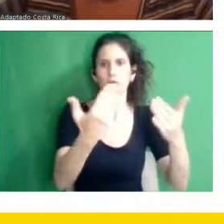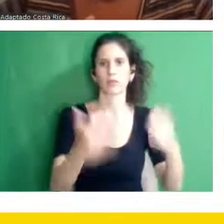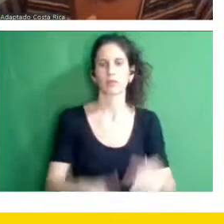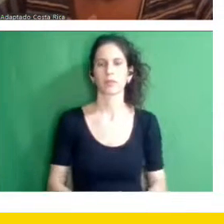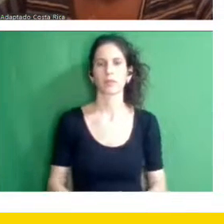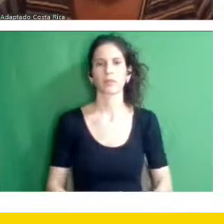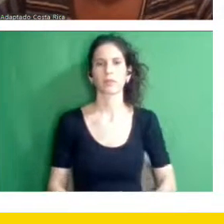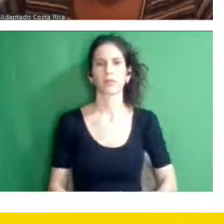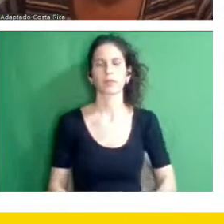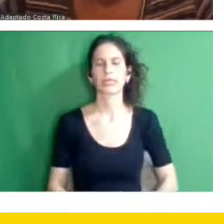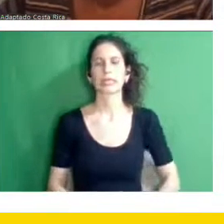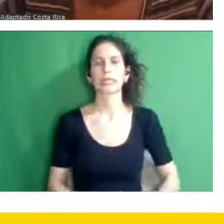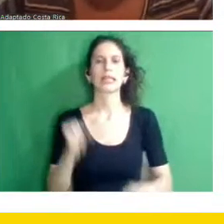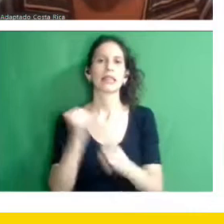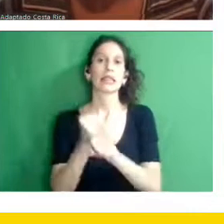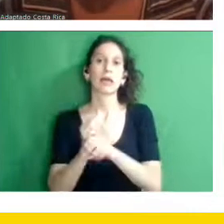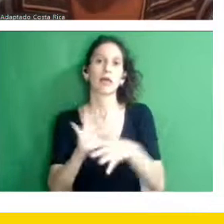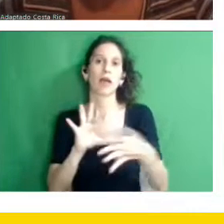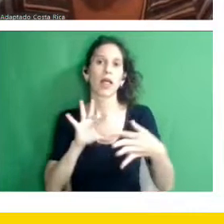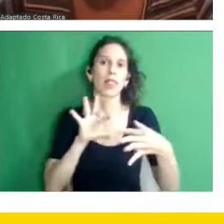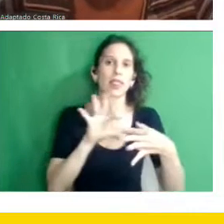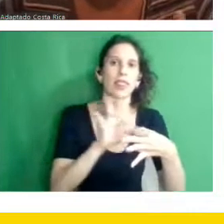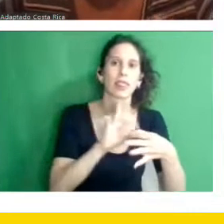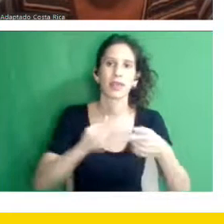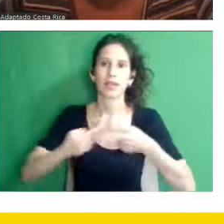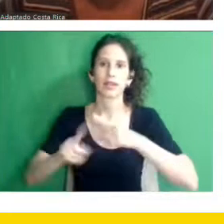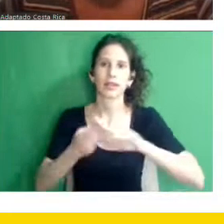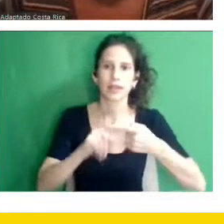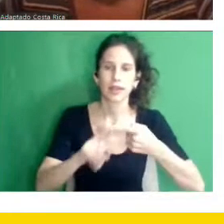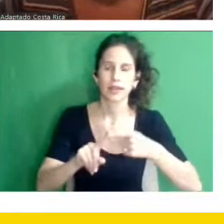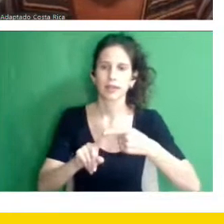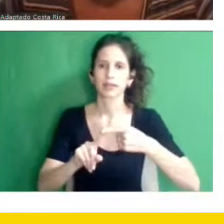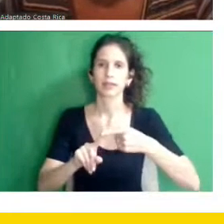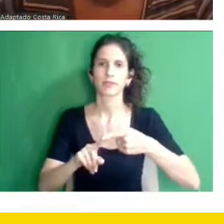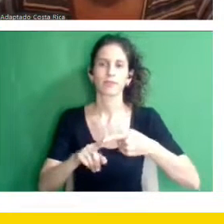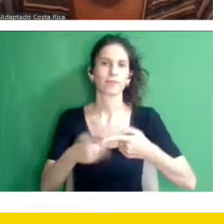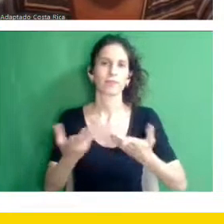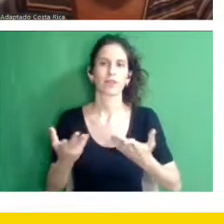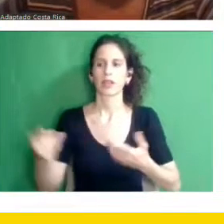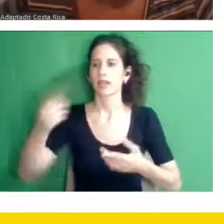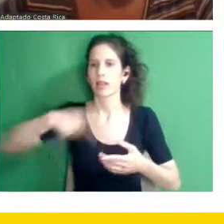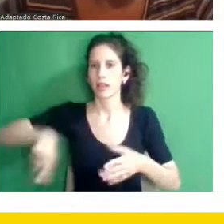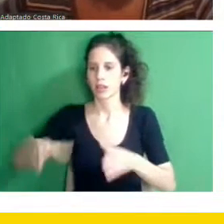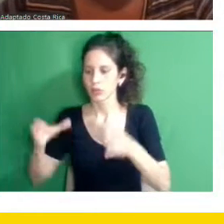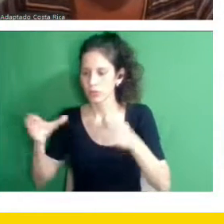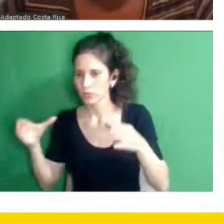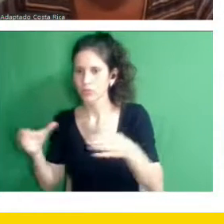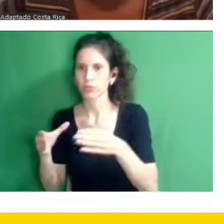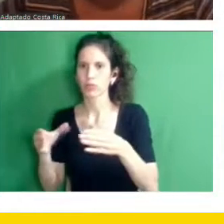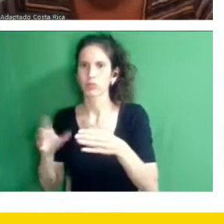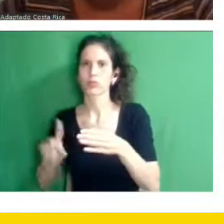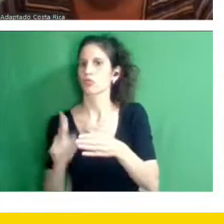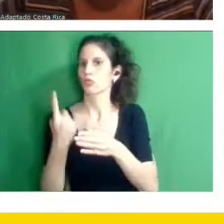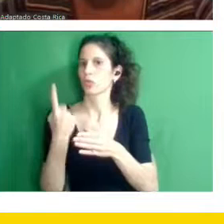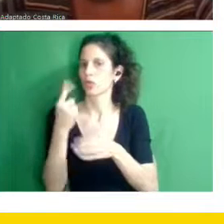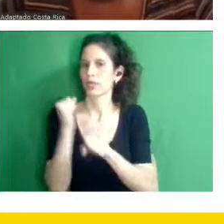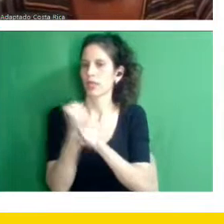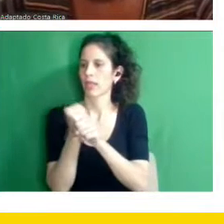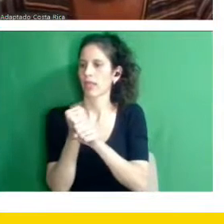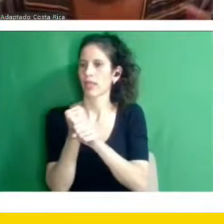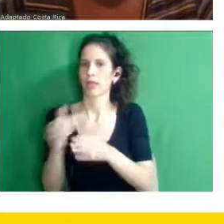que podamos hacer solos, por eso a mí me gusta mucho la forma en la que se ha venido trabajando y se ha venido desarrollando